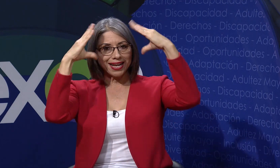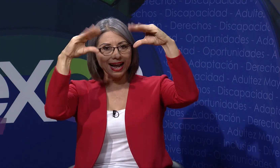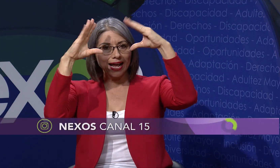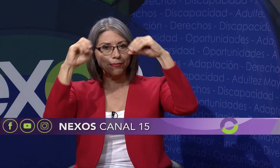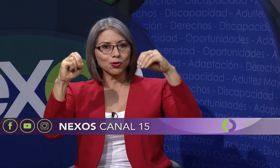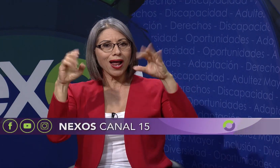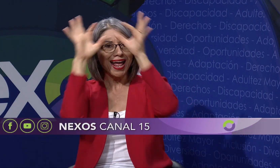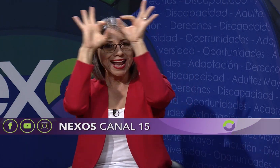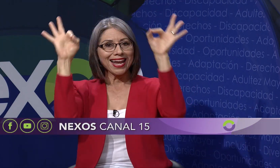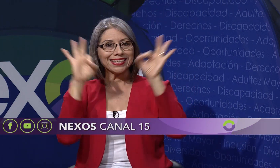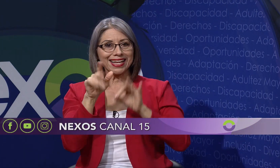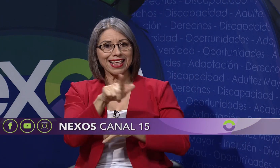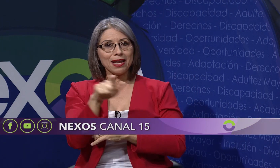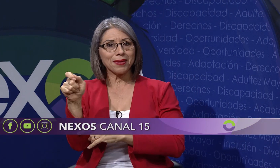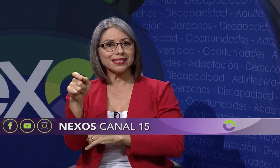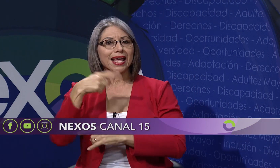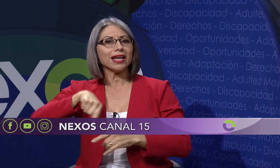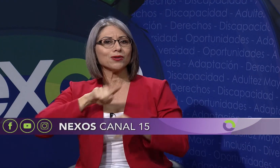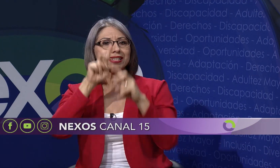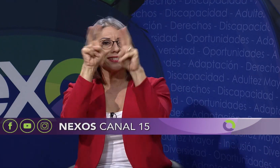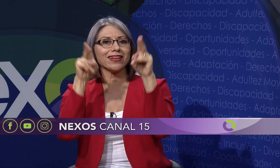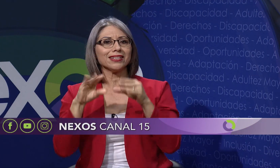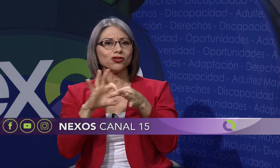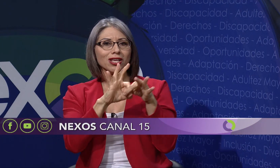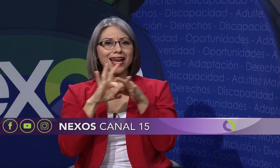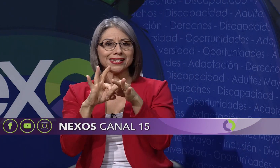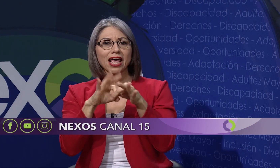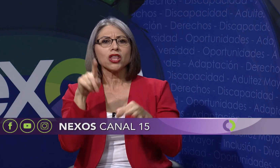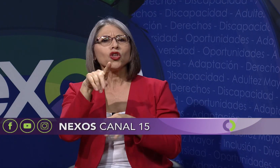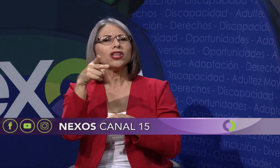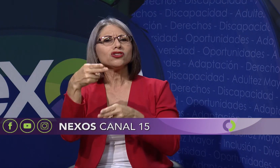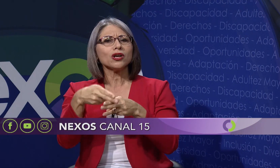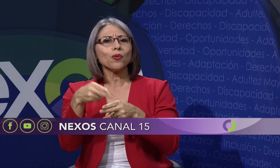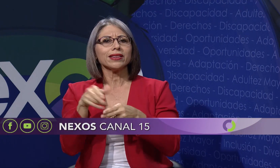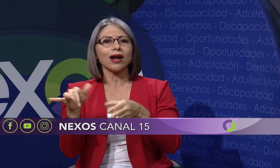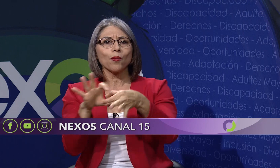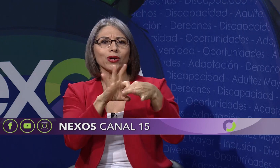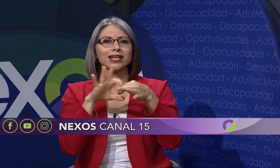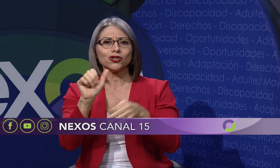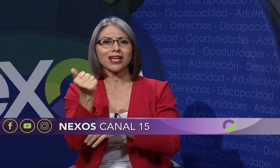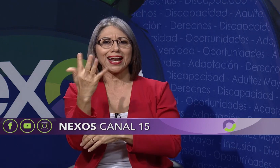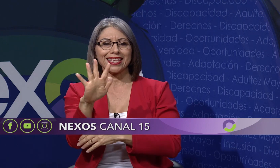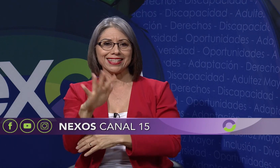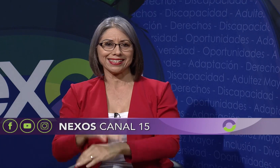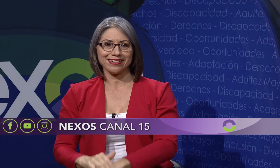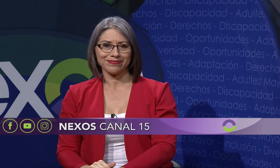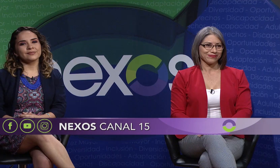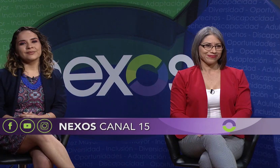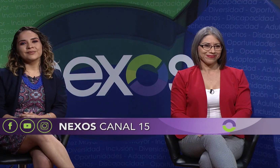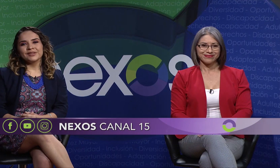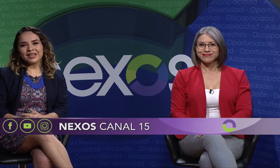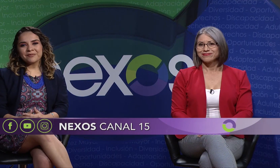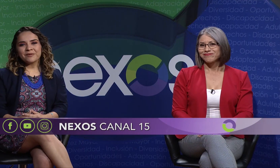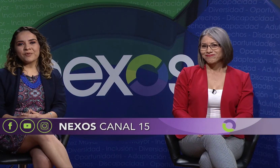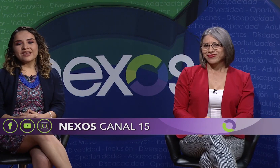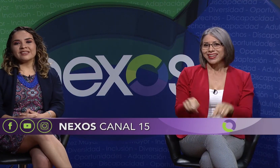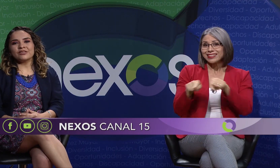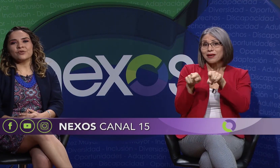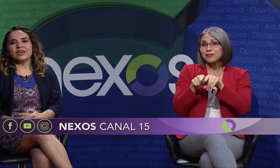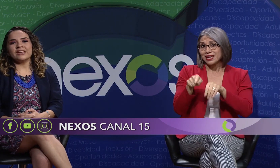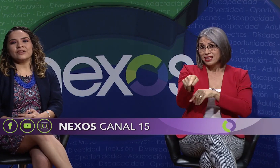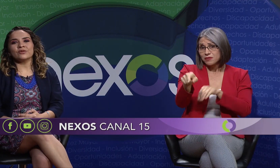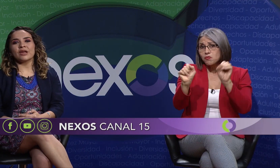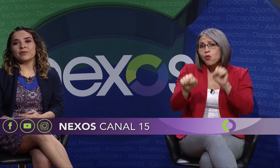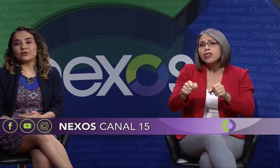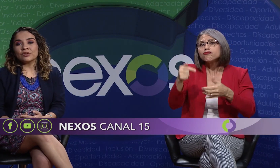Repase la cápsula La Estrella del Mes en nuestras redes sociales, donde nos encuentra como Nexos Canal 15. También puede